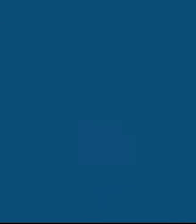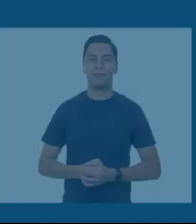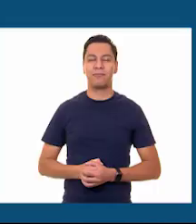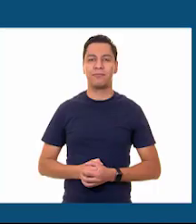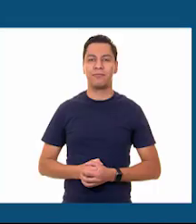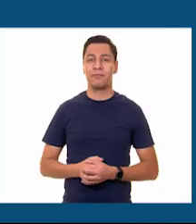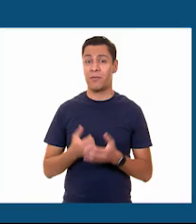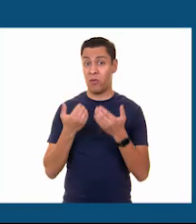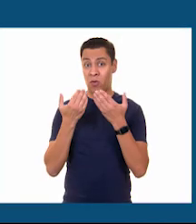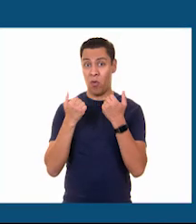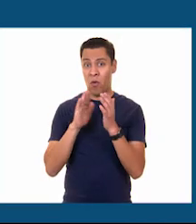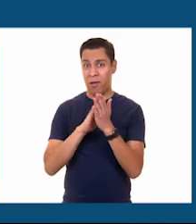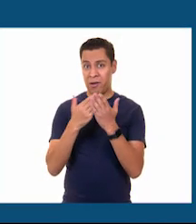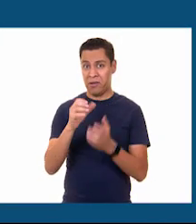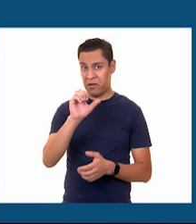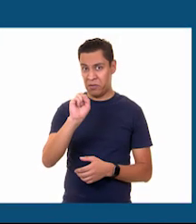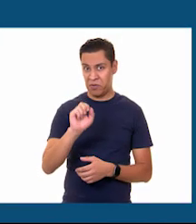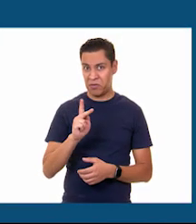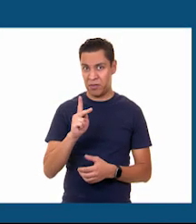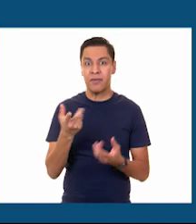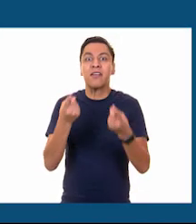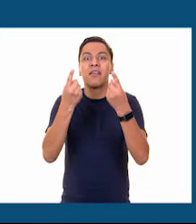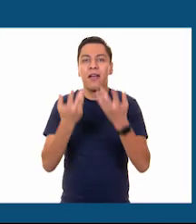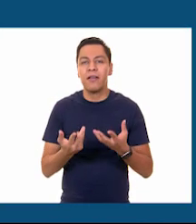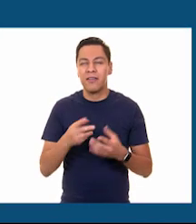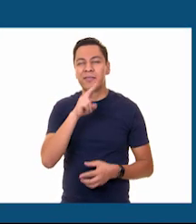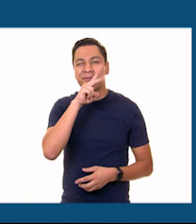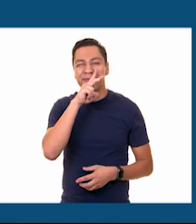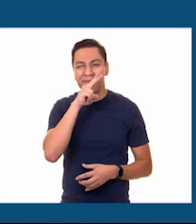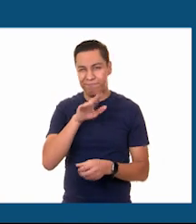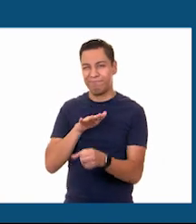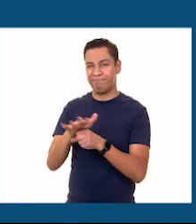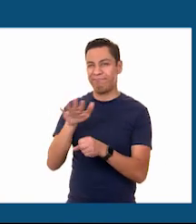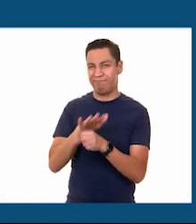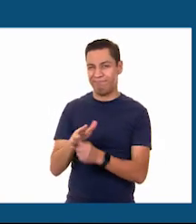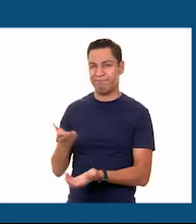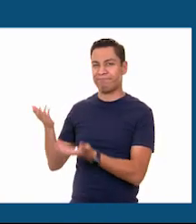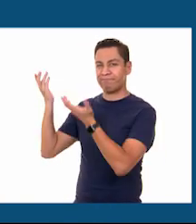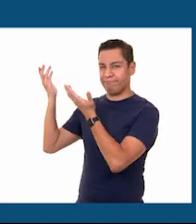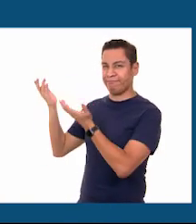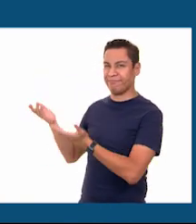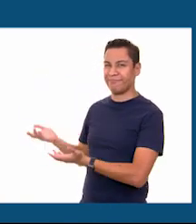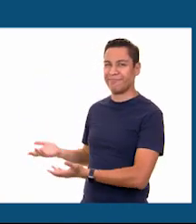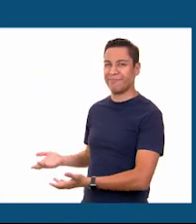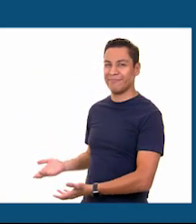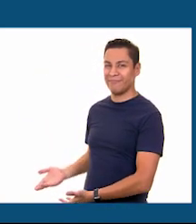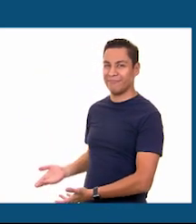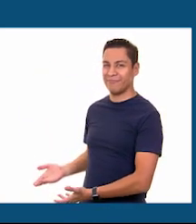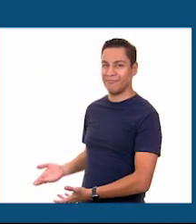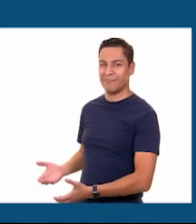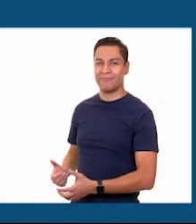Si no tienes el libro de texto o necesitas ayuda para responder las preguntas, contáctanos.